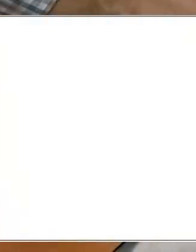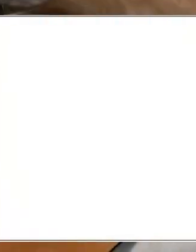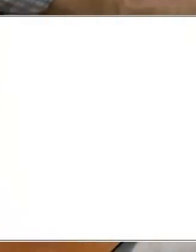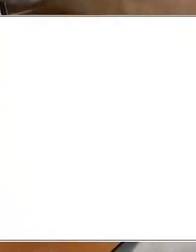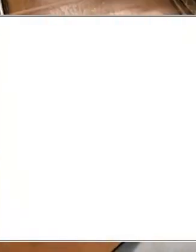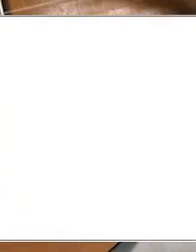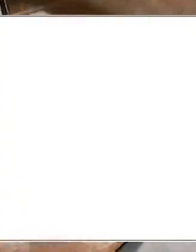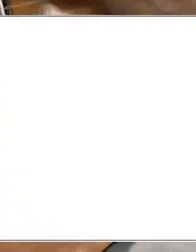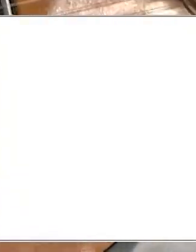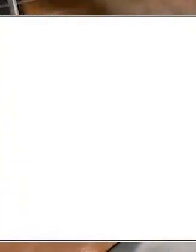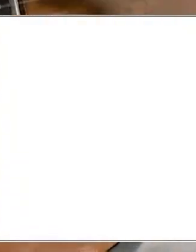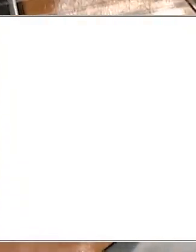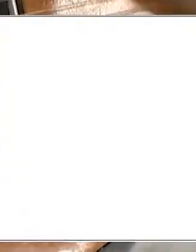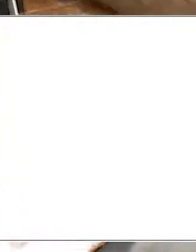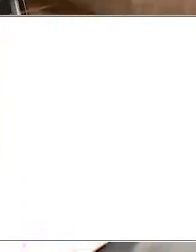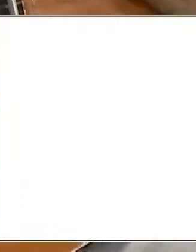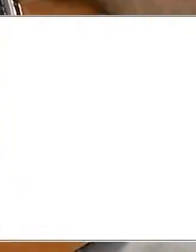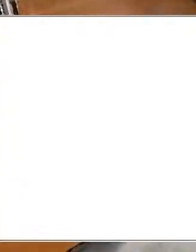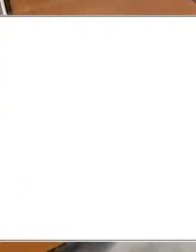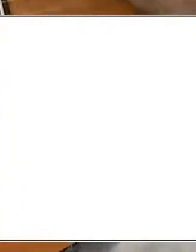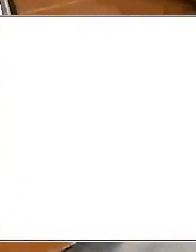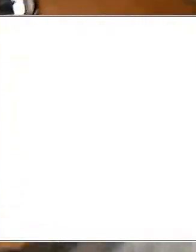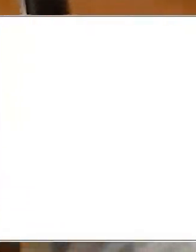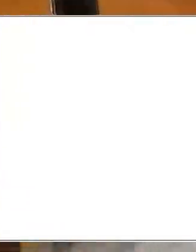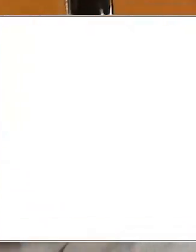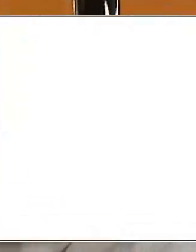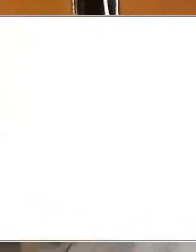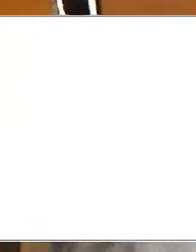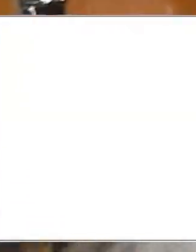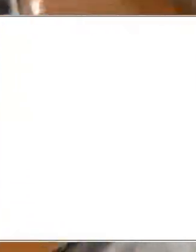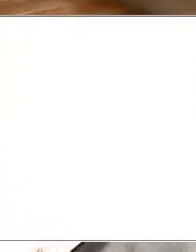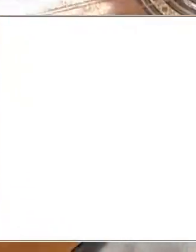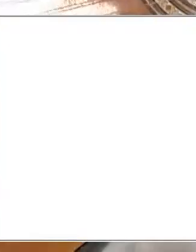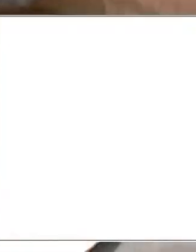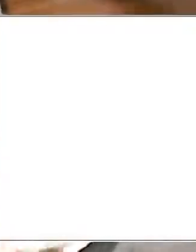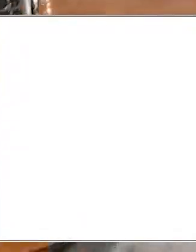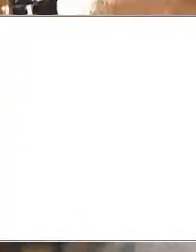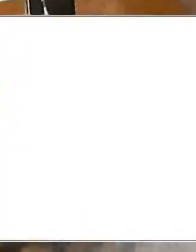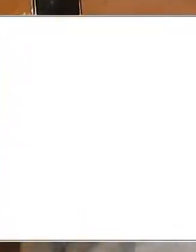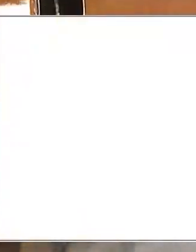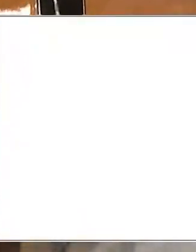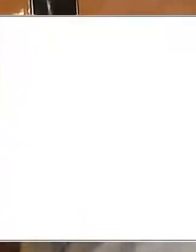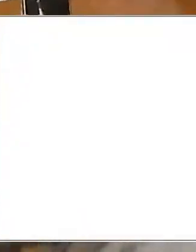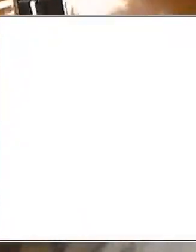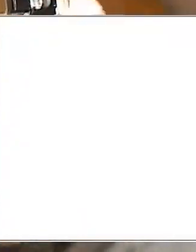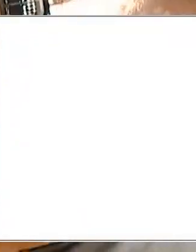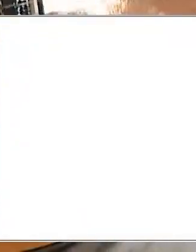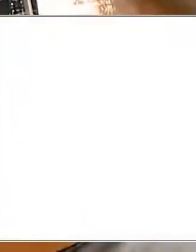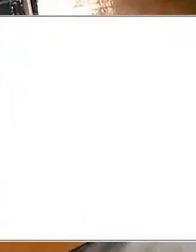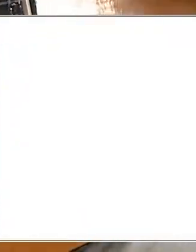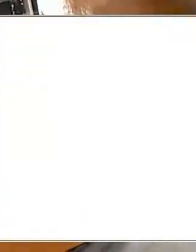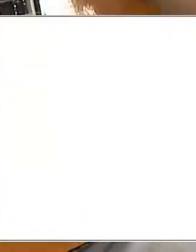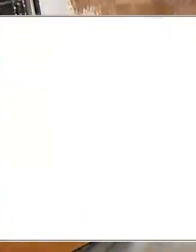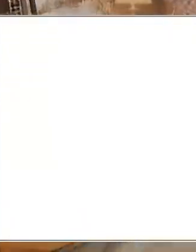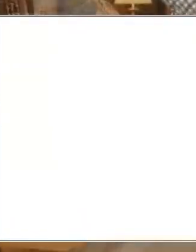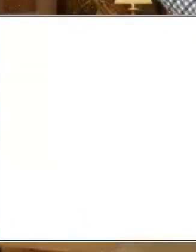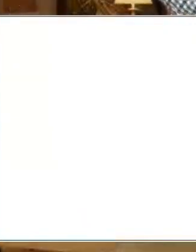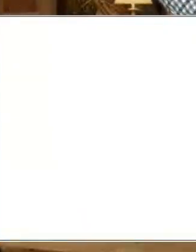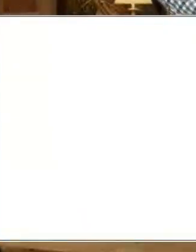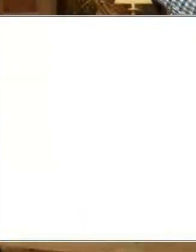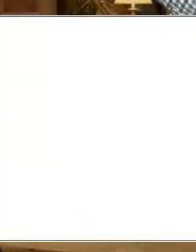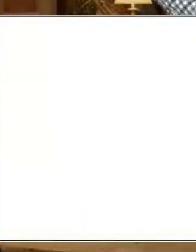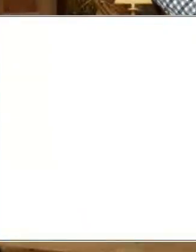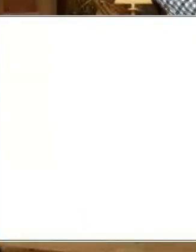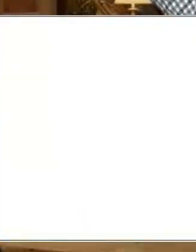tristeza como aquella de quedarme sin tu amor. Me importas tú y tú y tú,